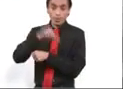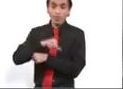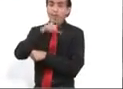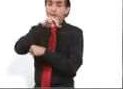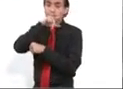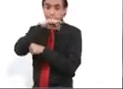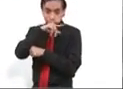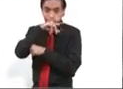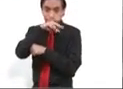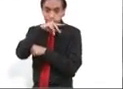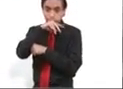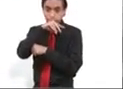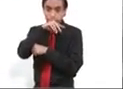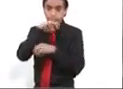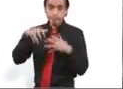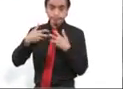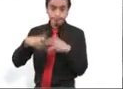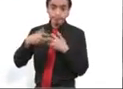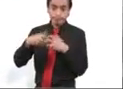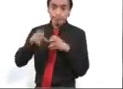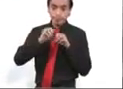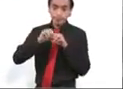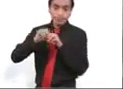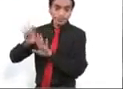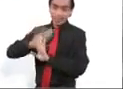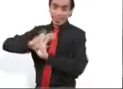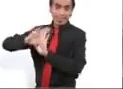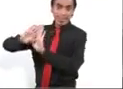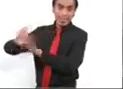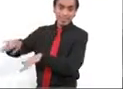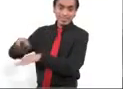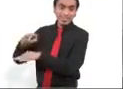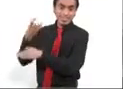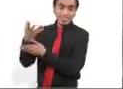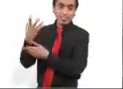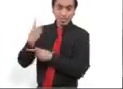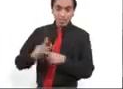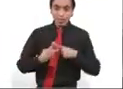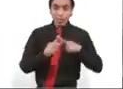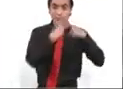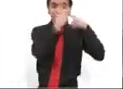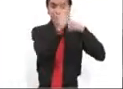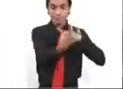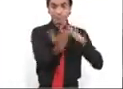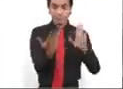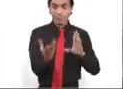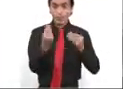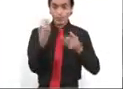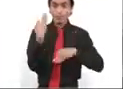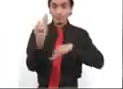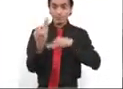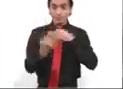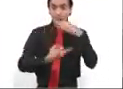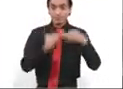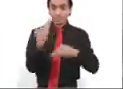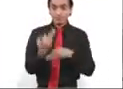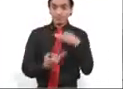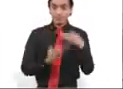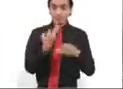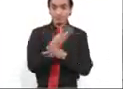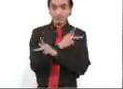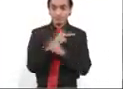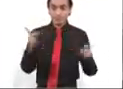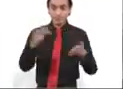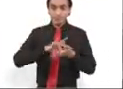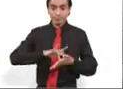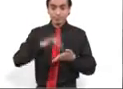chatarrizar. Le decimos adiós al microbús y bienvenido al trolebús elevado. Muchas gracias a todos y a todas. Agradecemos el mensaje